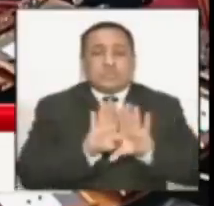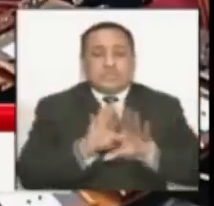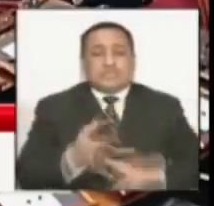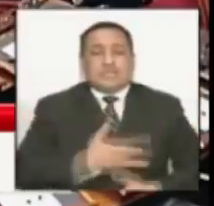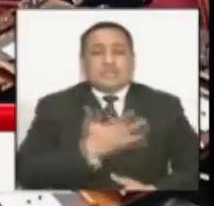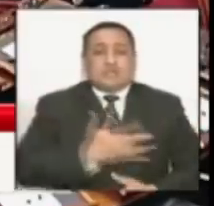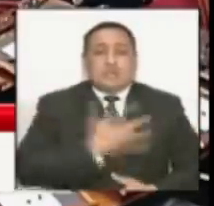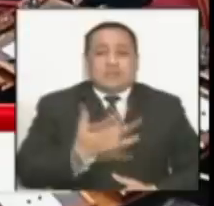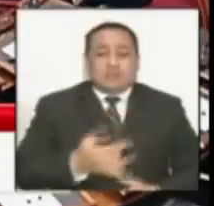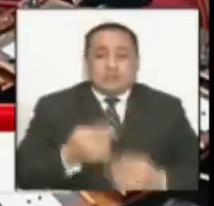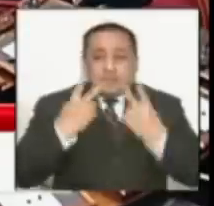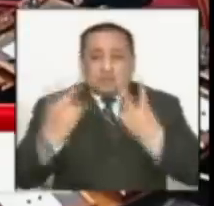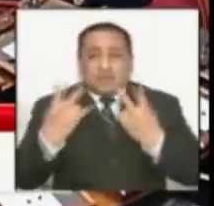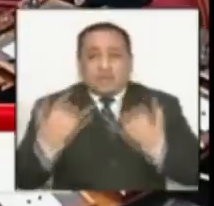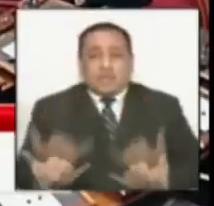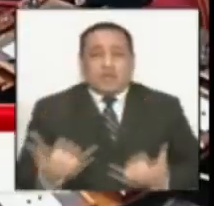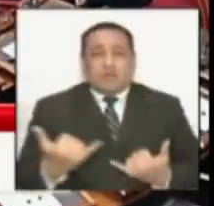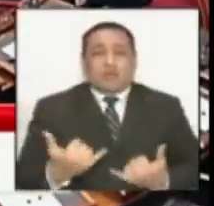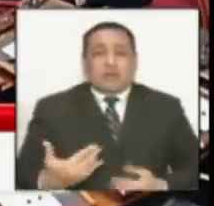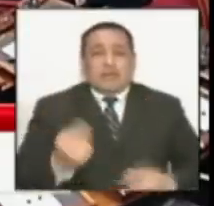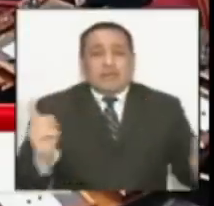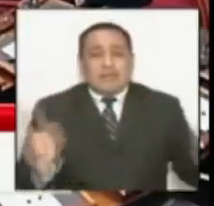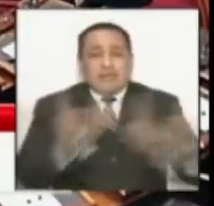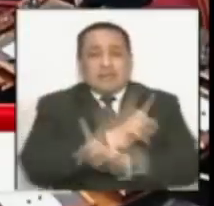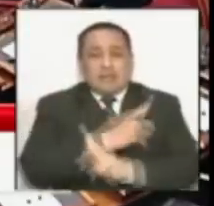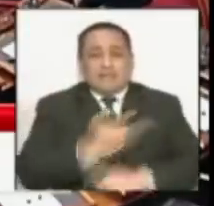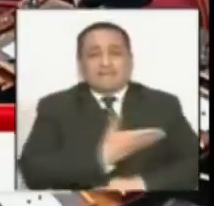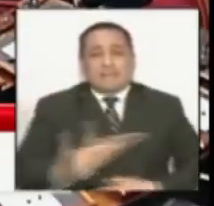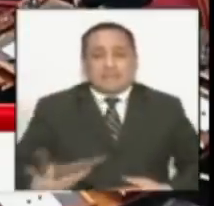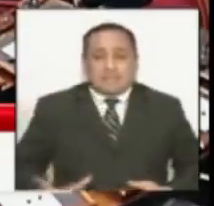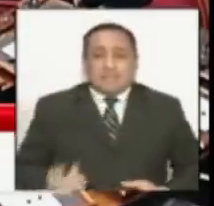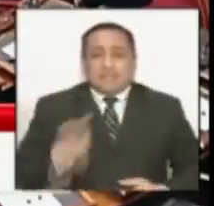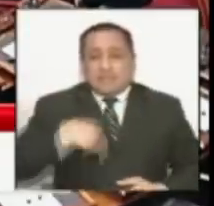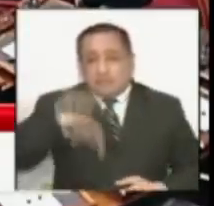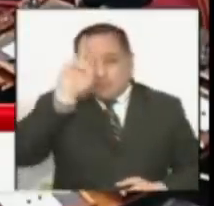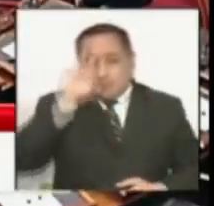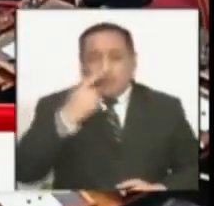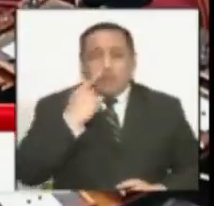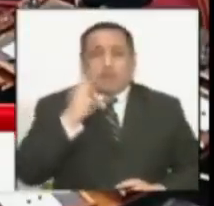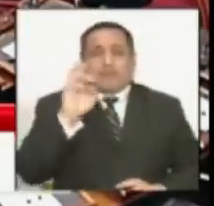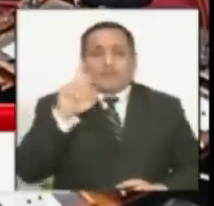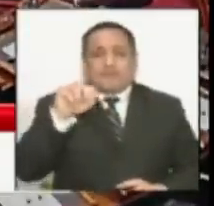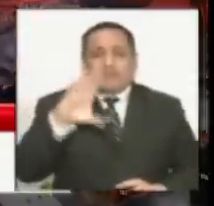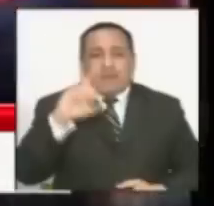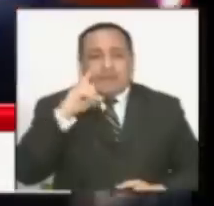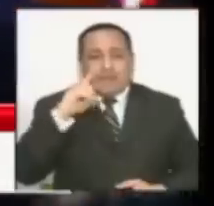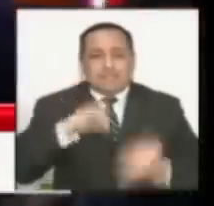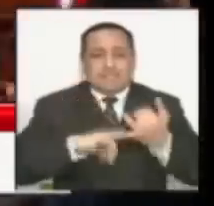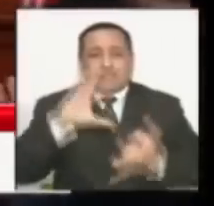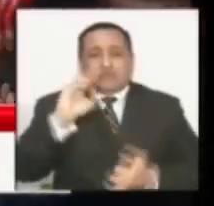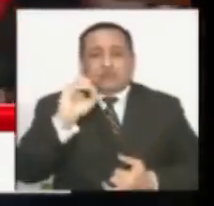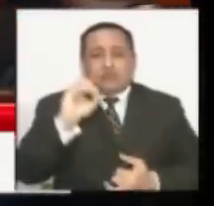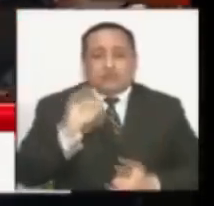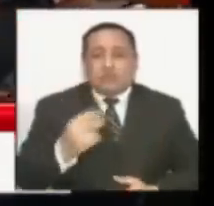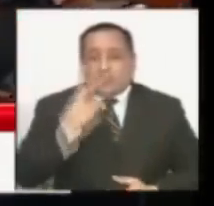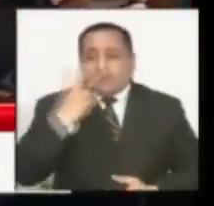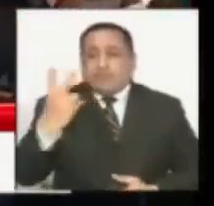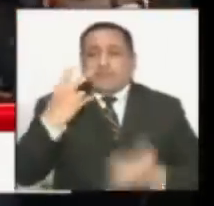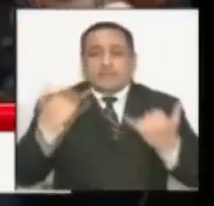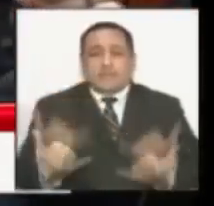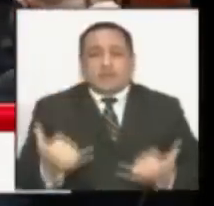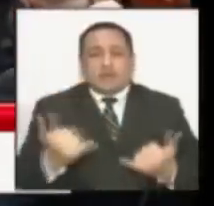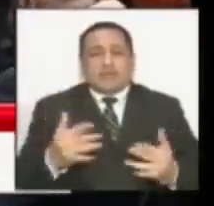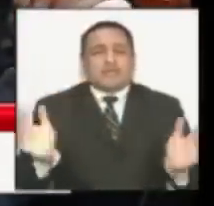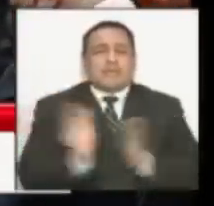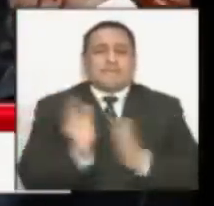Escuchamos entonces, bueno, la juramentación del ahora ya presidente Francisco Sagasti, un discurso